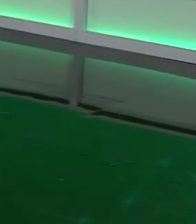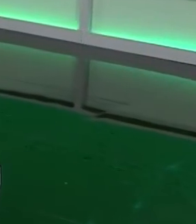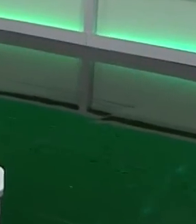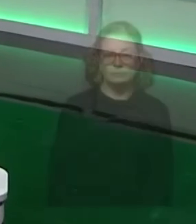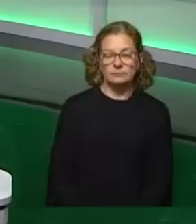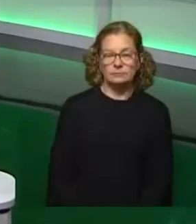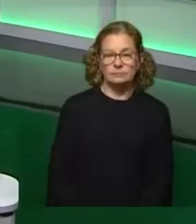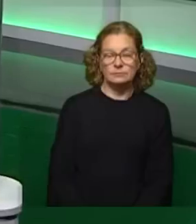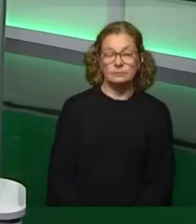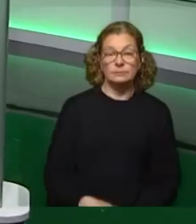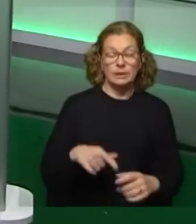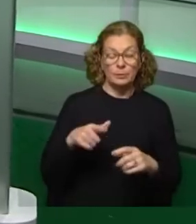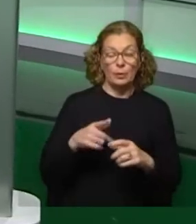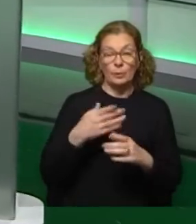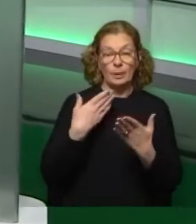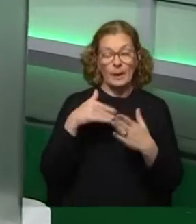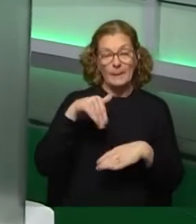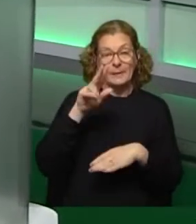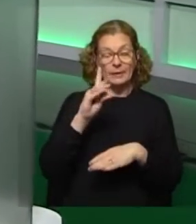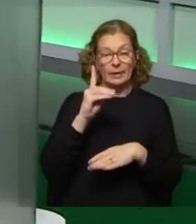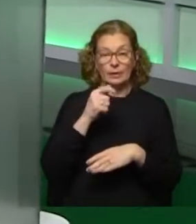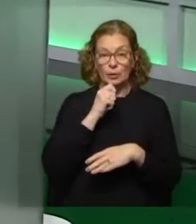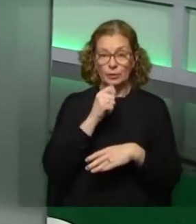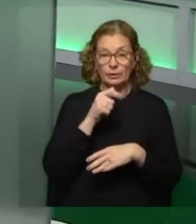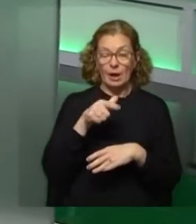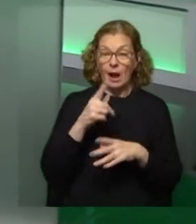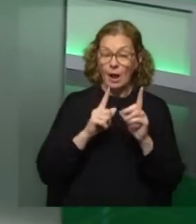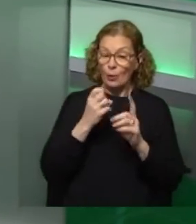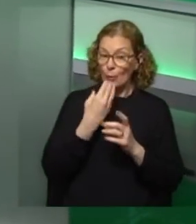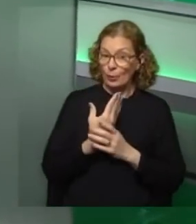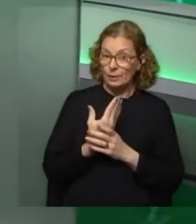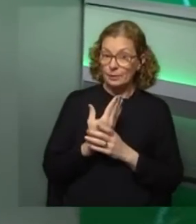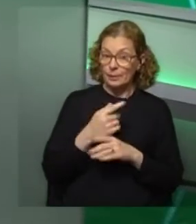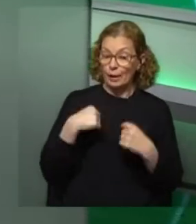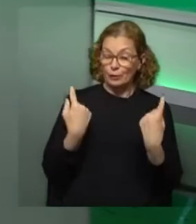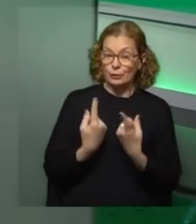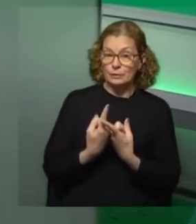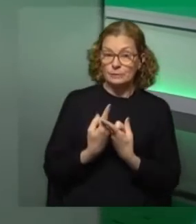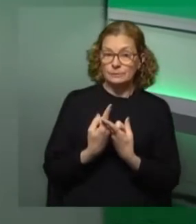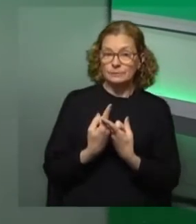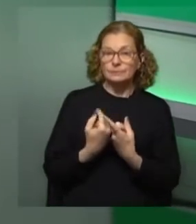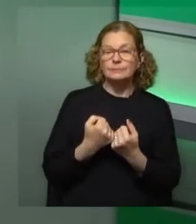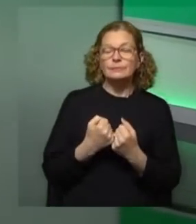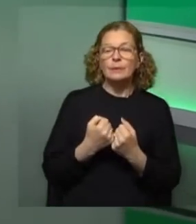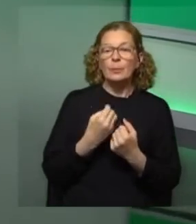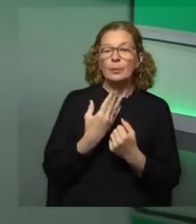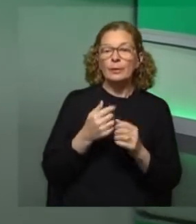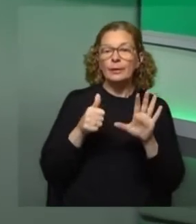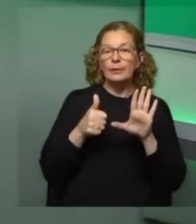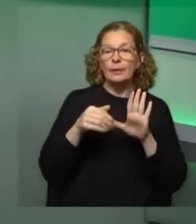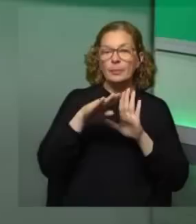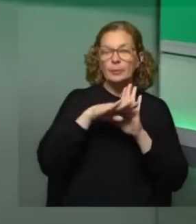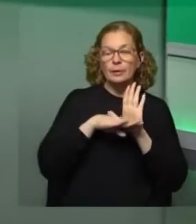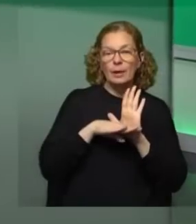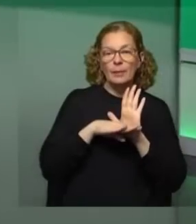segundo bloque de la edición central de hoy de mbd noticias con una buena noticia para para todos nosotros y nosotras porque seis programas